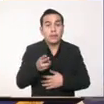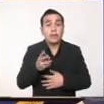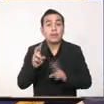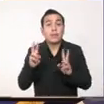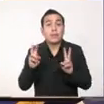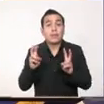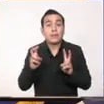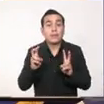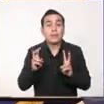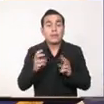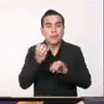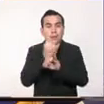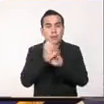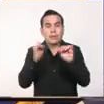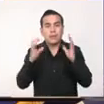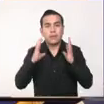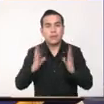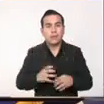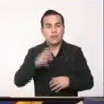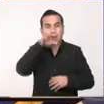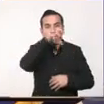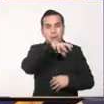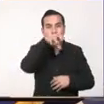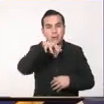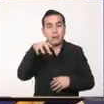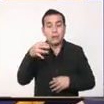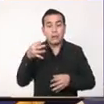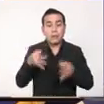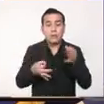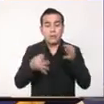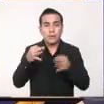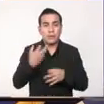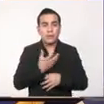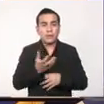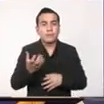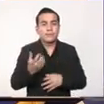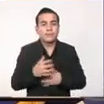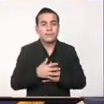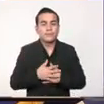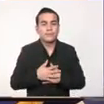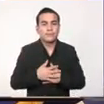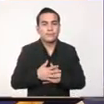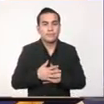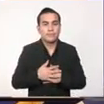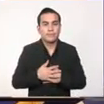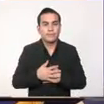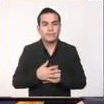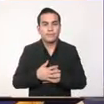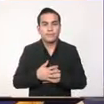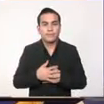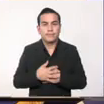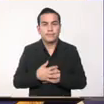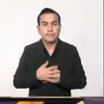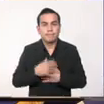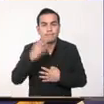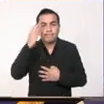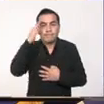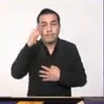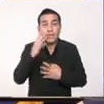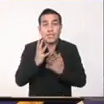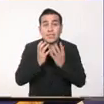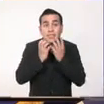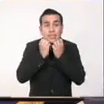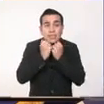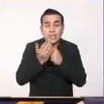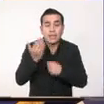lo de mantener la independencia de poder, la independencia del órgano judicial y la separación de poderes. Eso no estaba